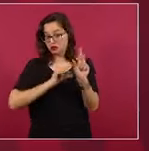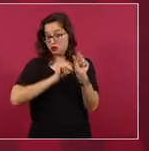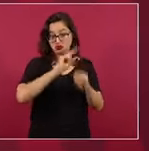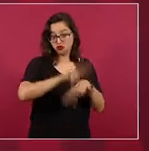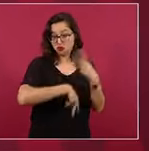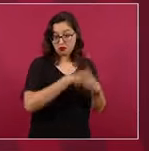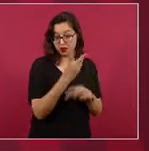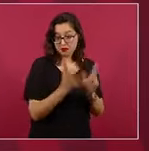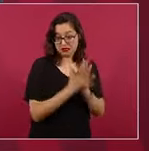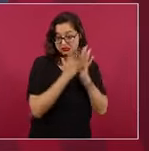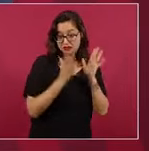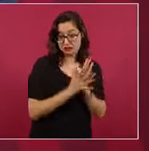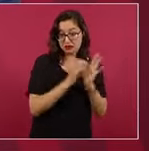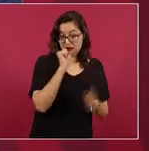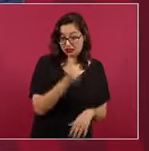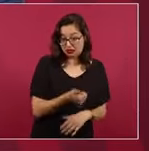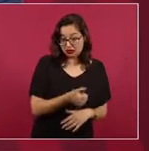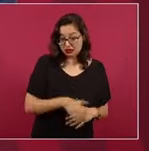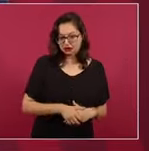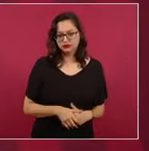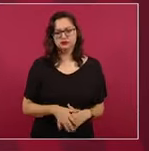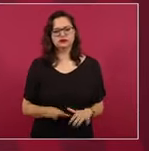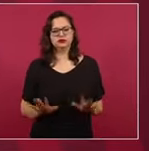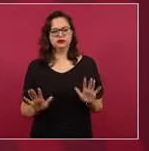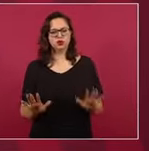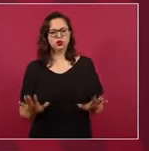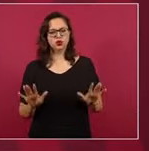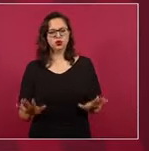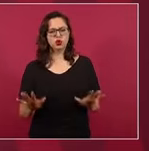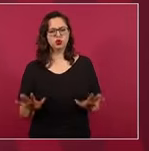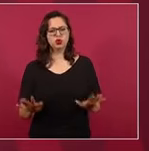no hay que adelantarnos porque,